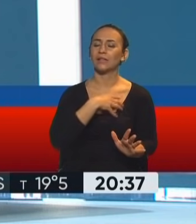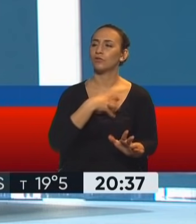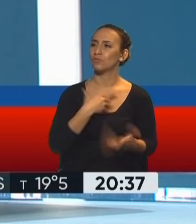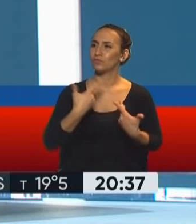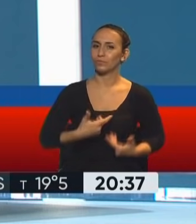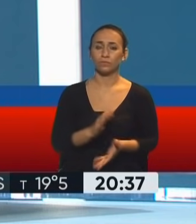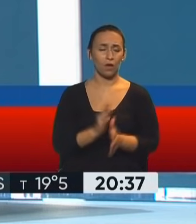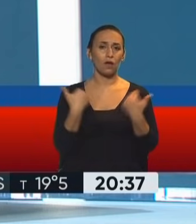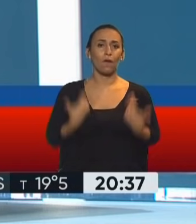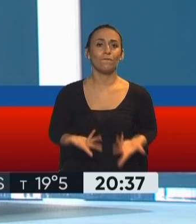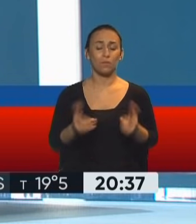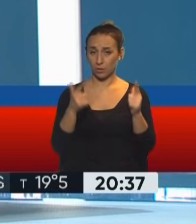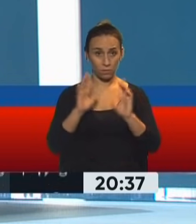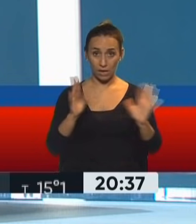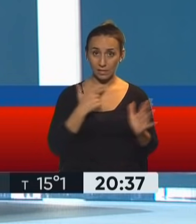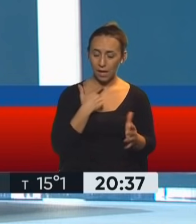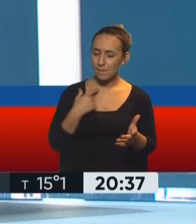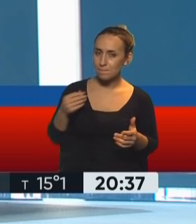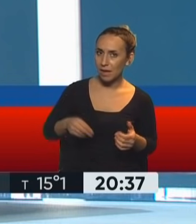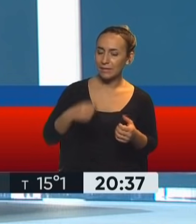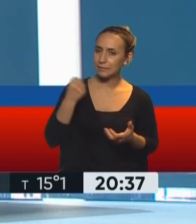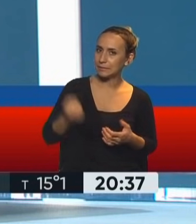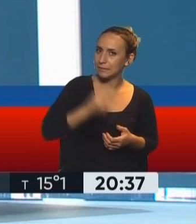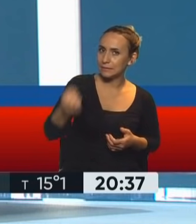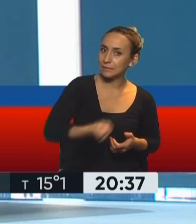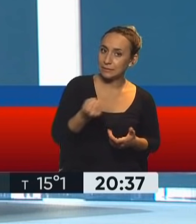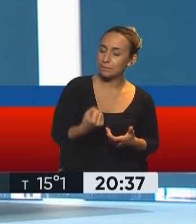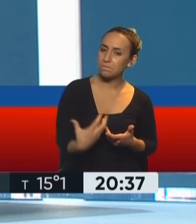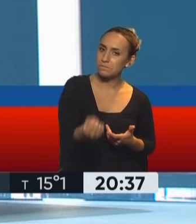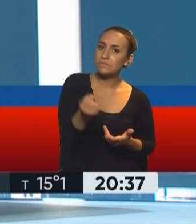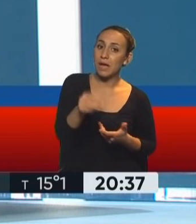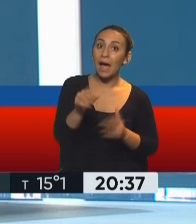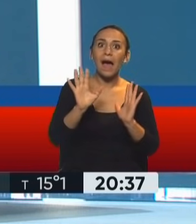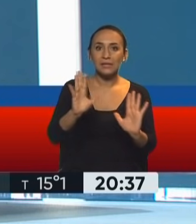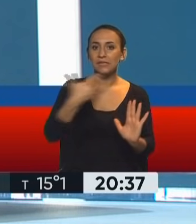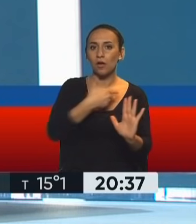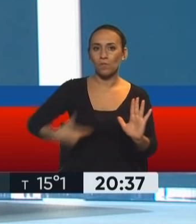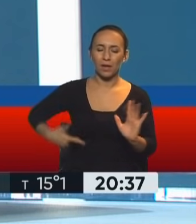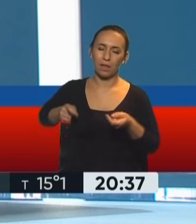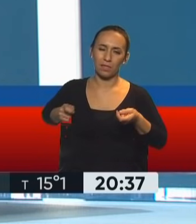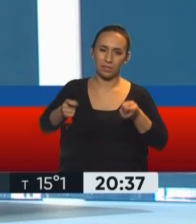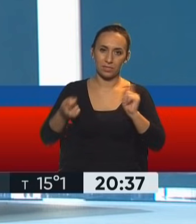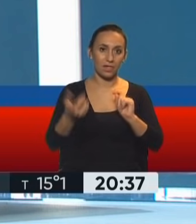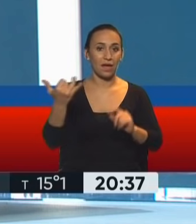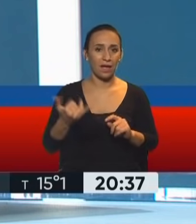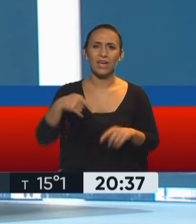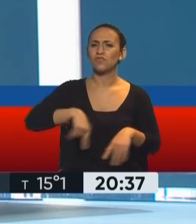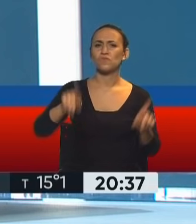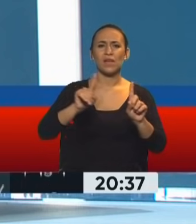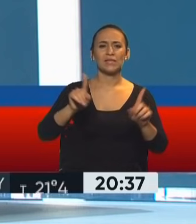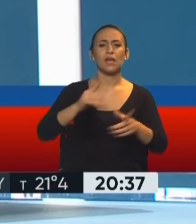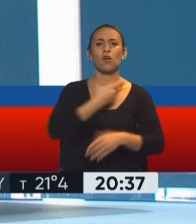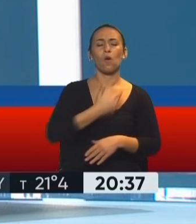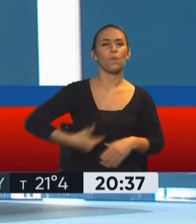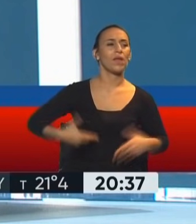conforme y de ir por más es la actitud que cambia el gobierno. Esto no es un relanzamiento